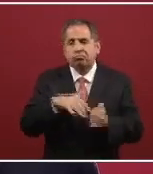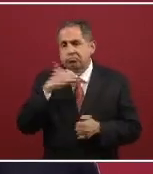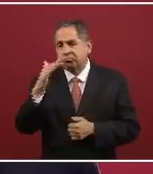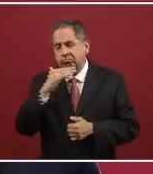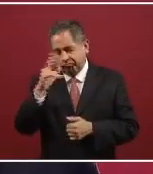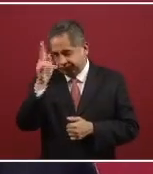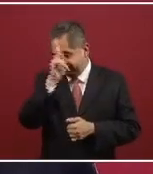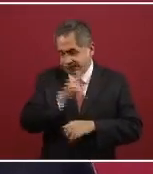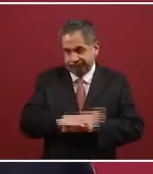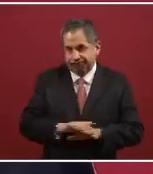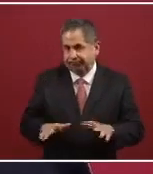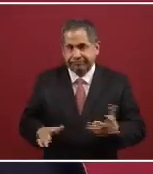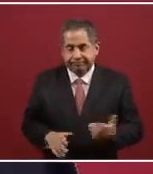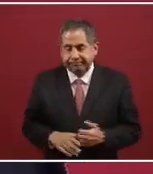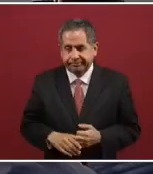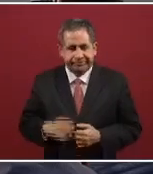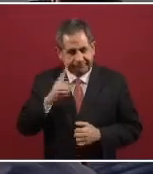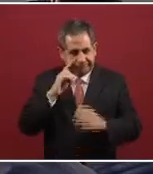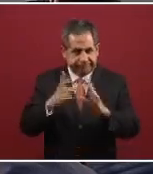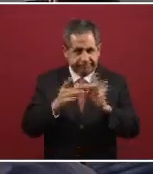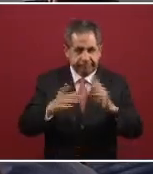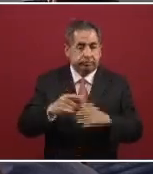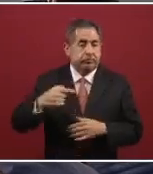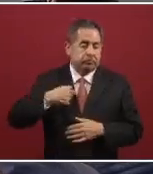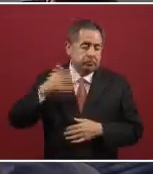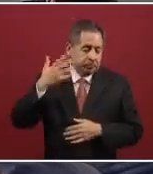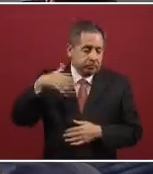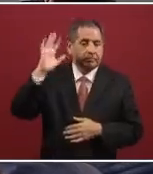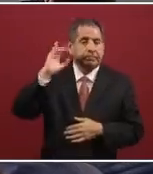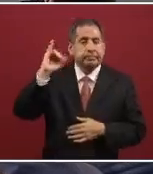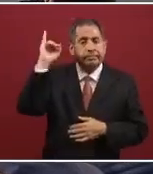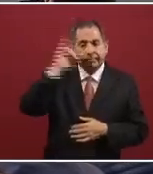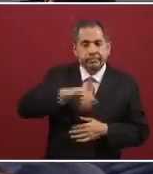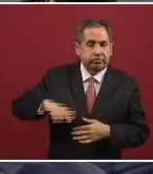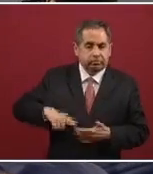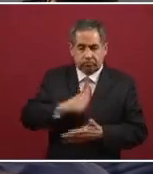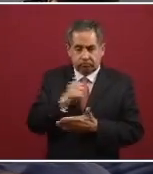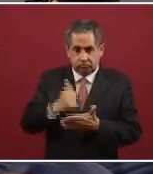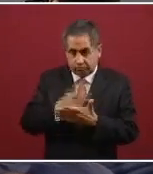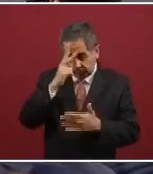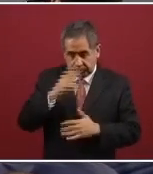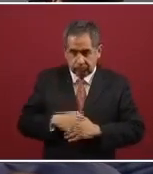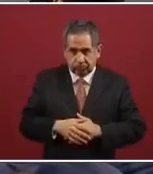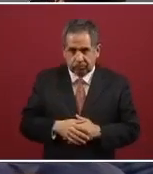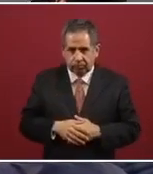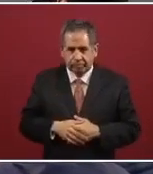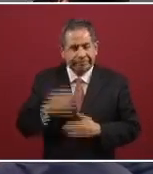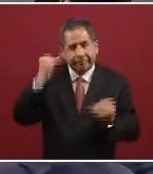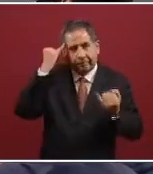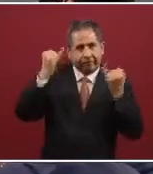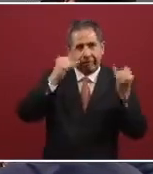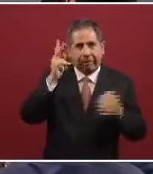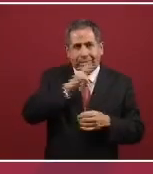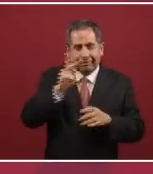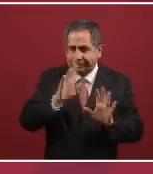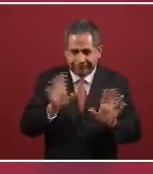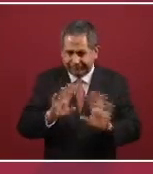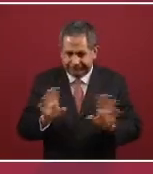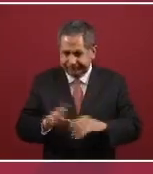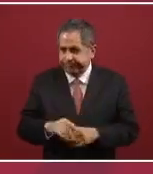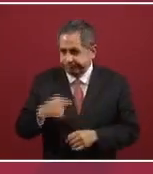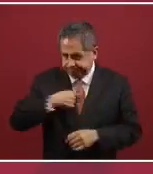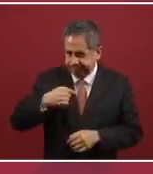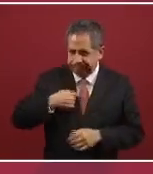apoyos. Miren, yo fui jefe de gobierno en la ciudad. No crean que esto sale de la